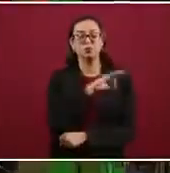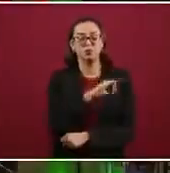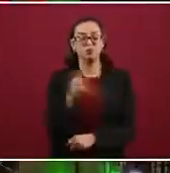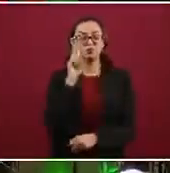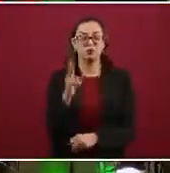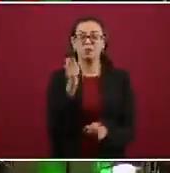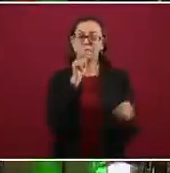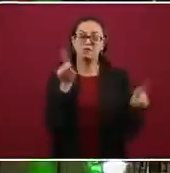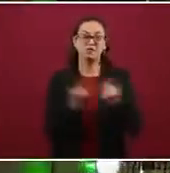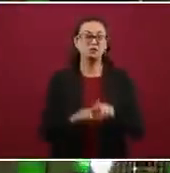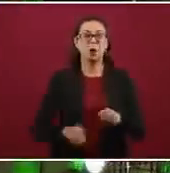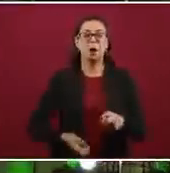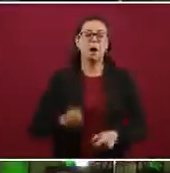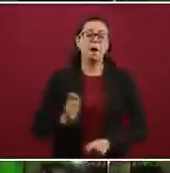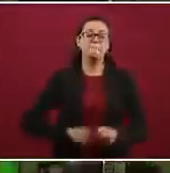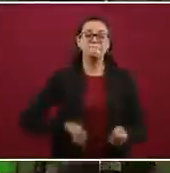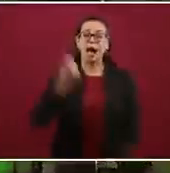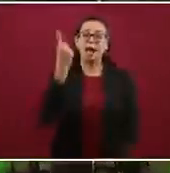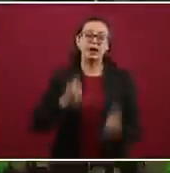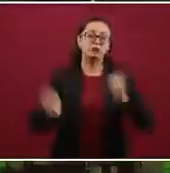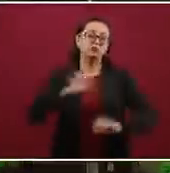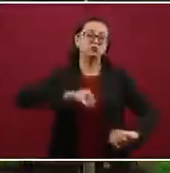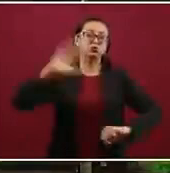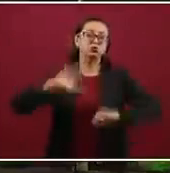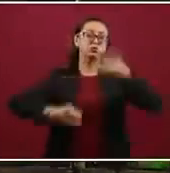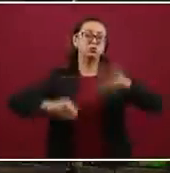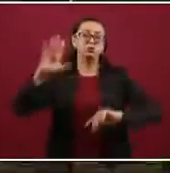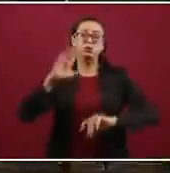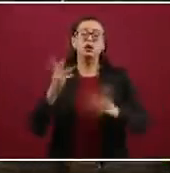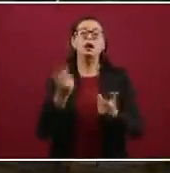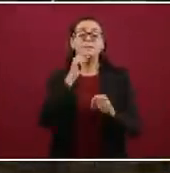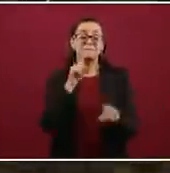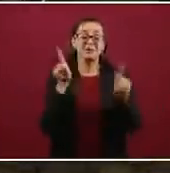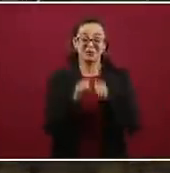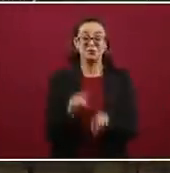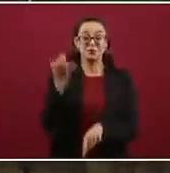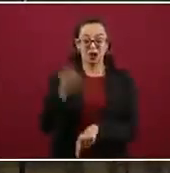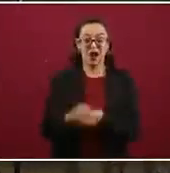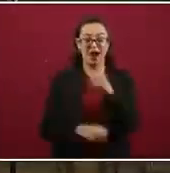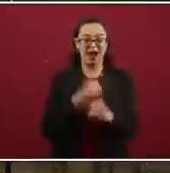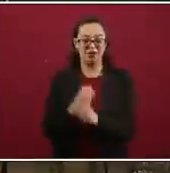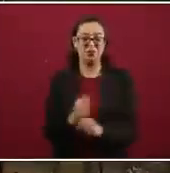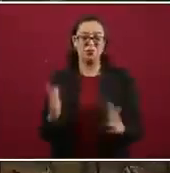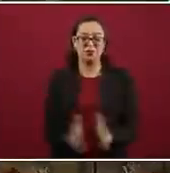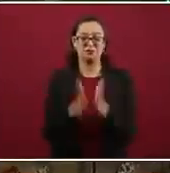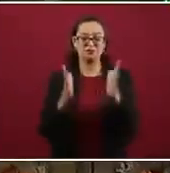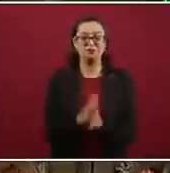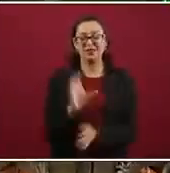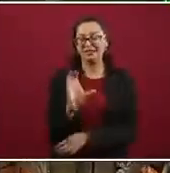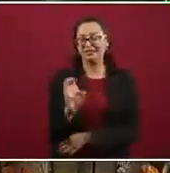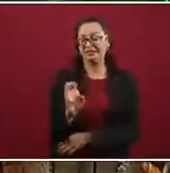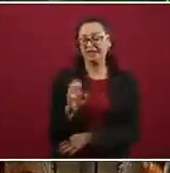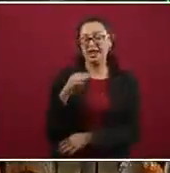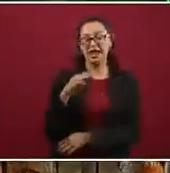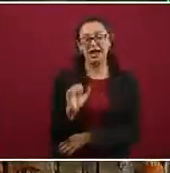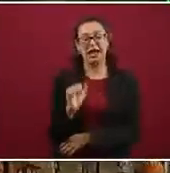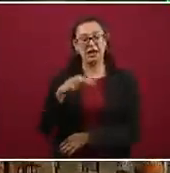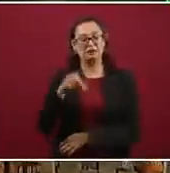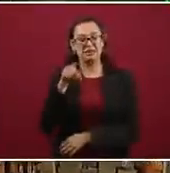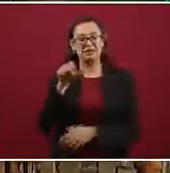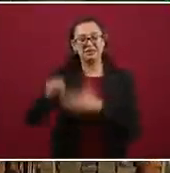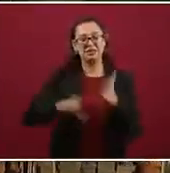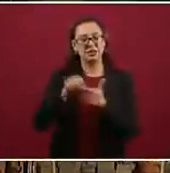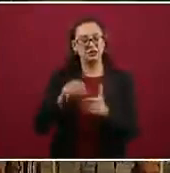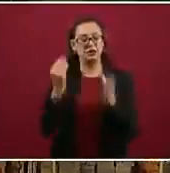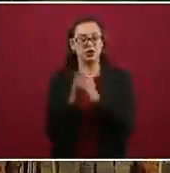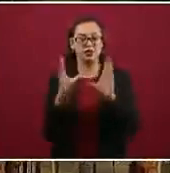juegos pirotécnicos, además de que este año se va a contar con la participación de la orquesta del CECAM, que es el Centro de Capacitación